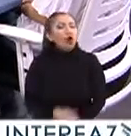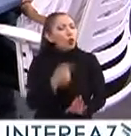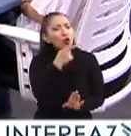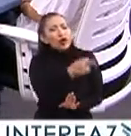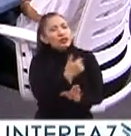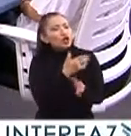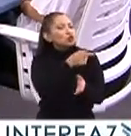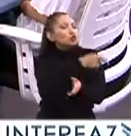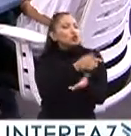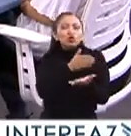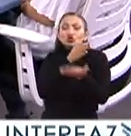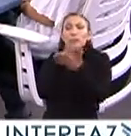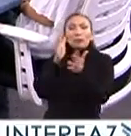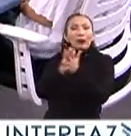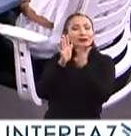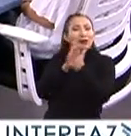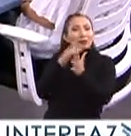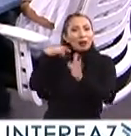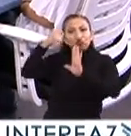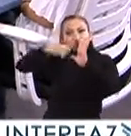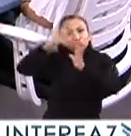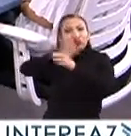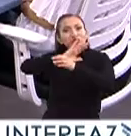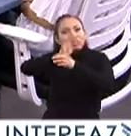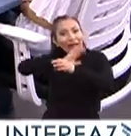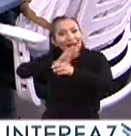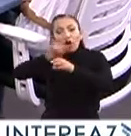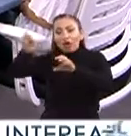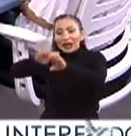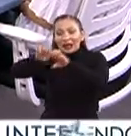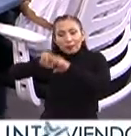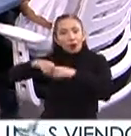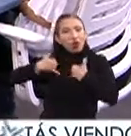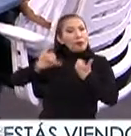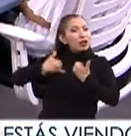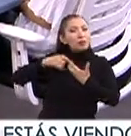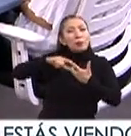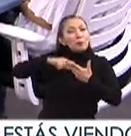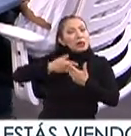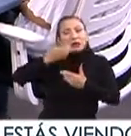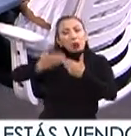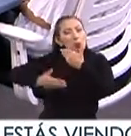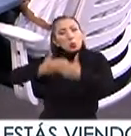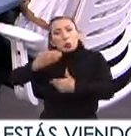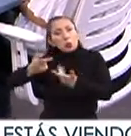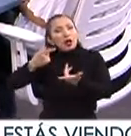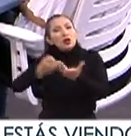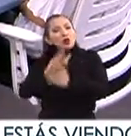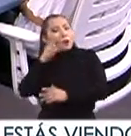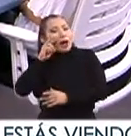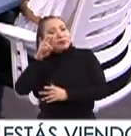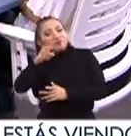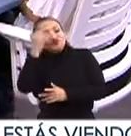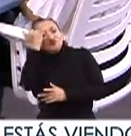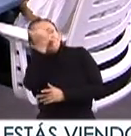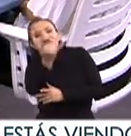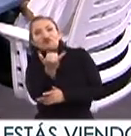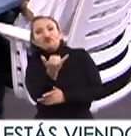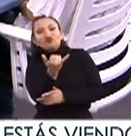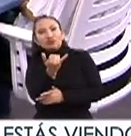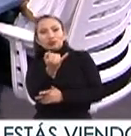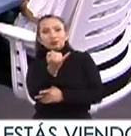proceso de participar en este documental en particular con este equipo de jóvenes y dándole esta nueva perspectiva,